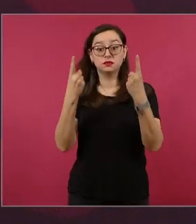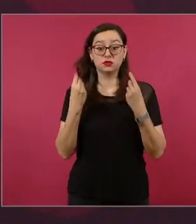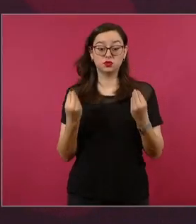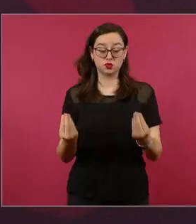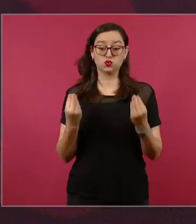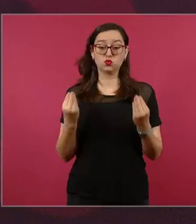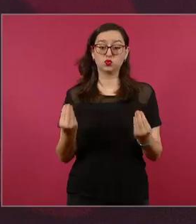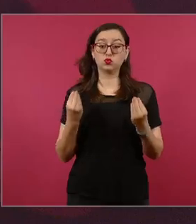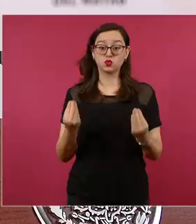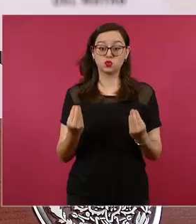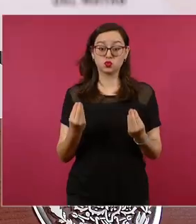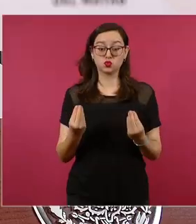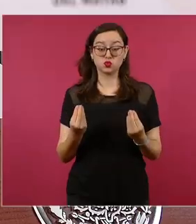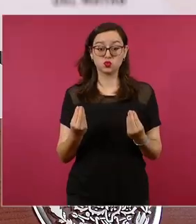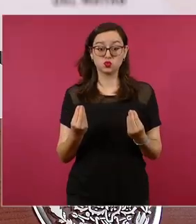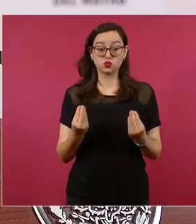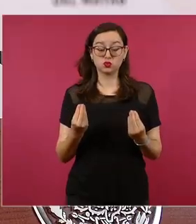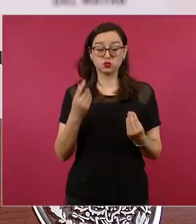Es